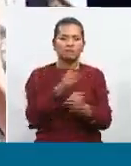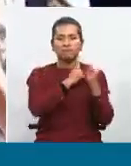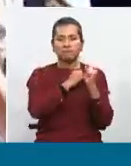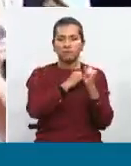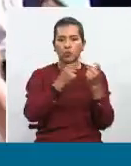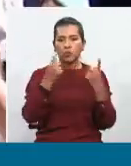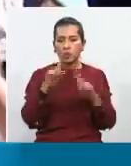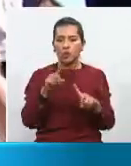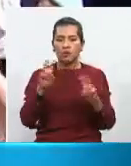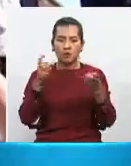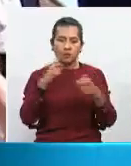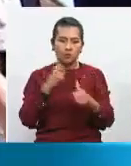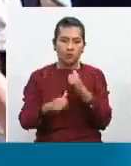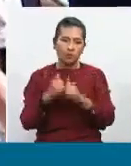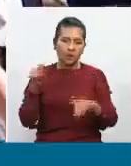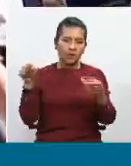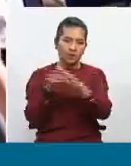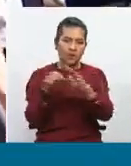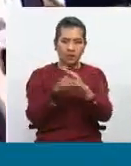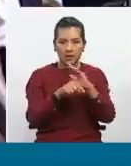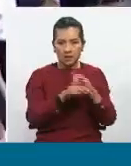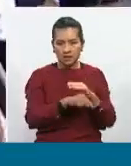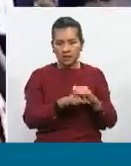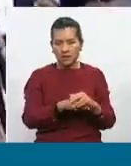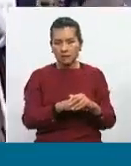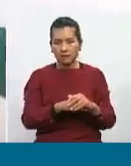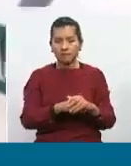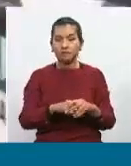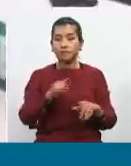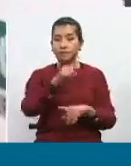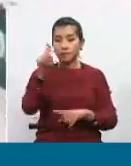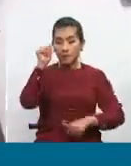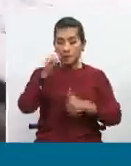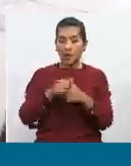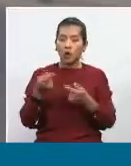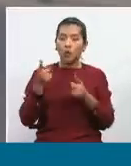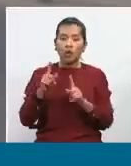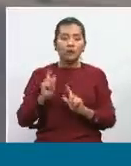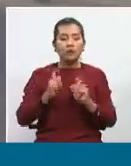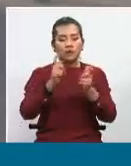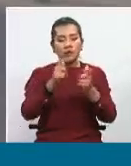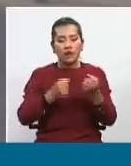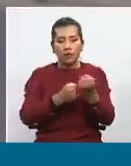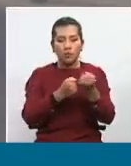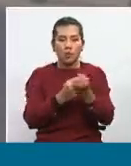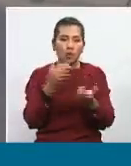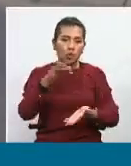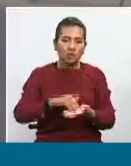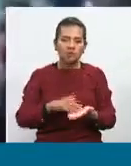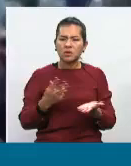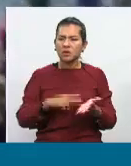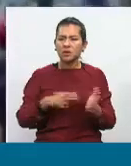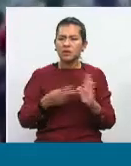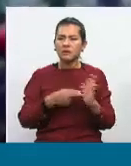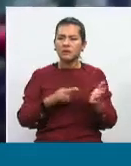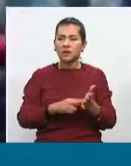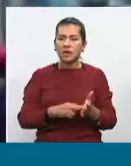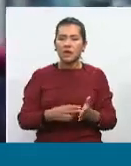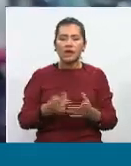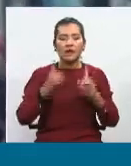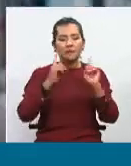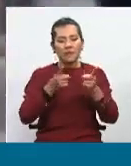estas masacres. No olvides, Iván, que la reparación integral involucra volver a su